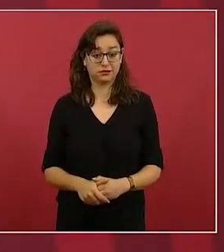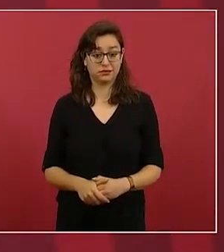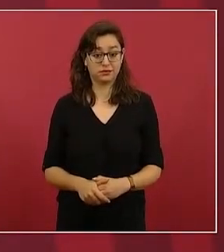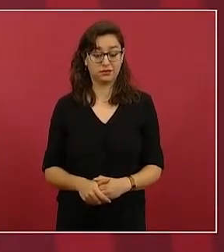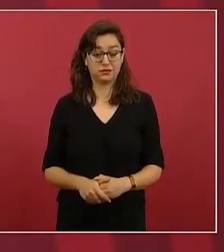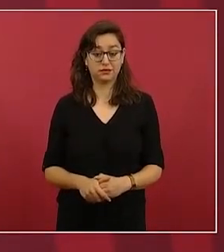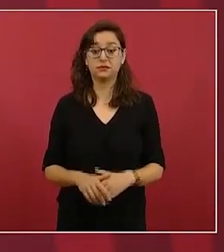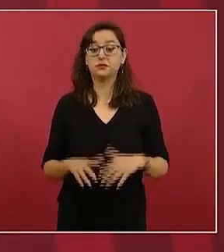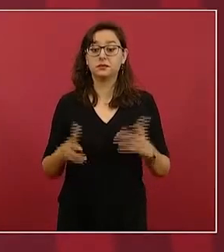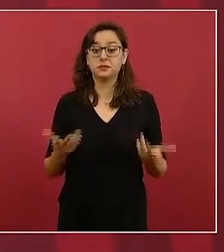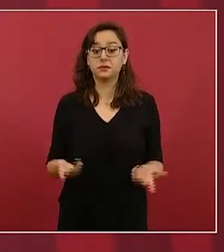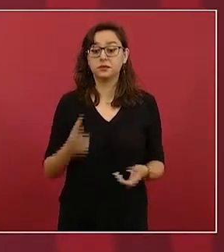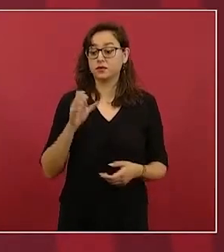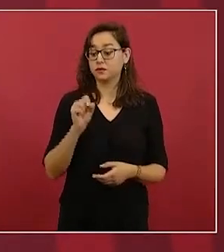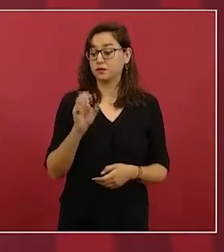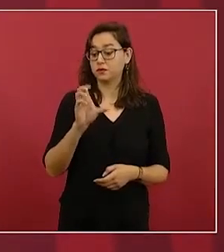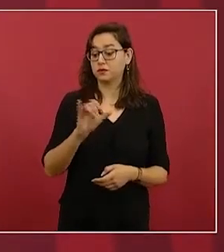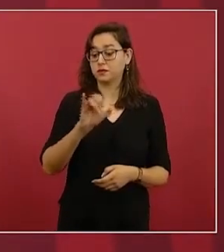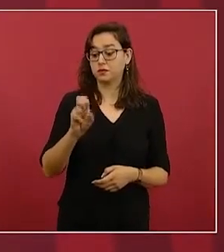se